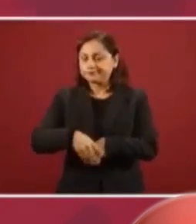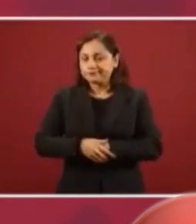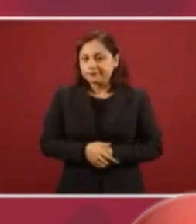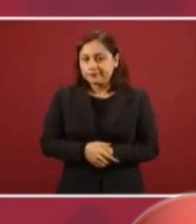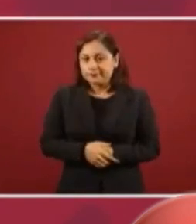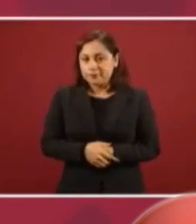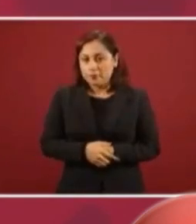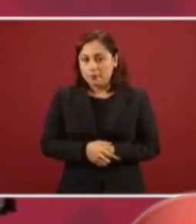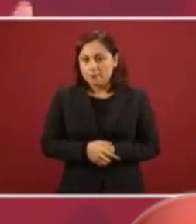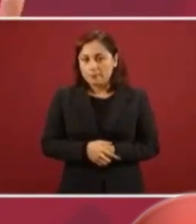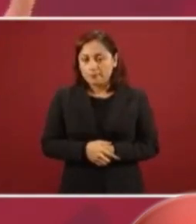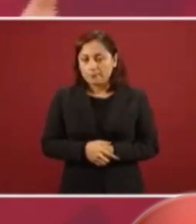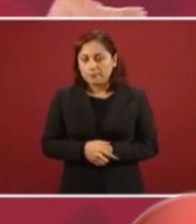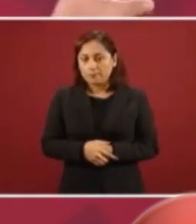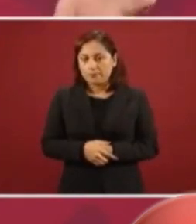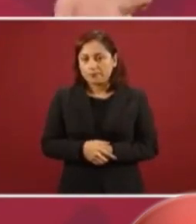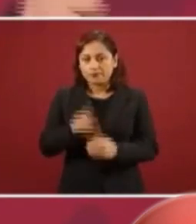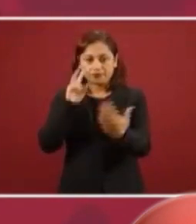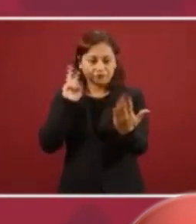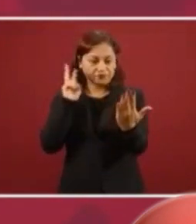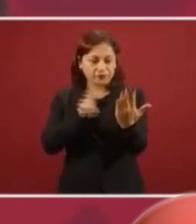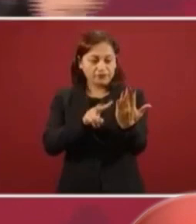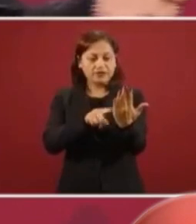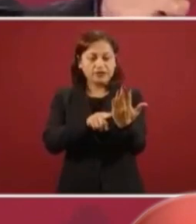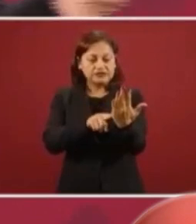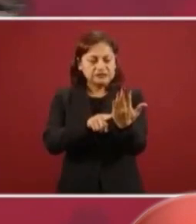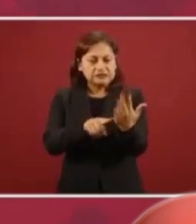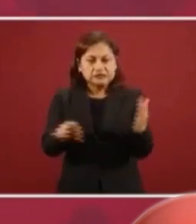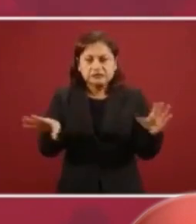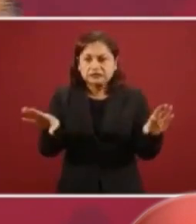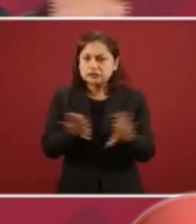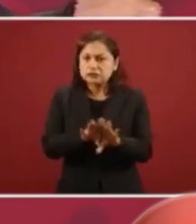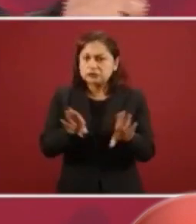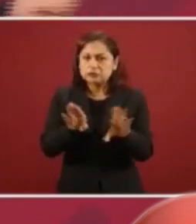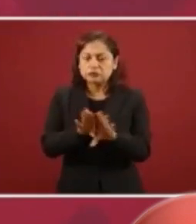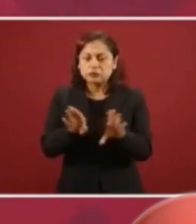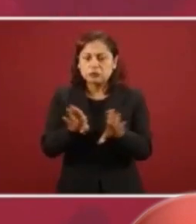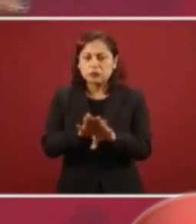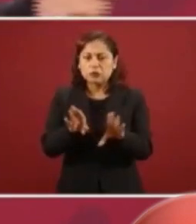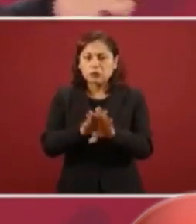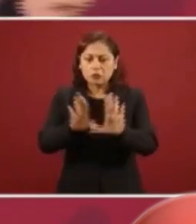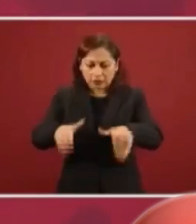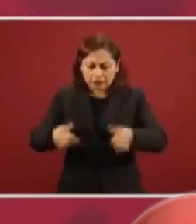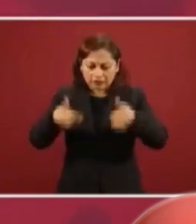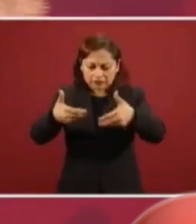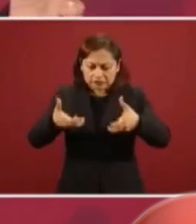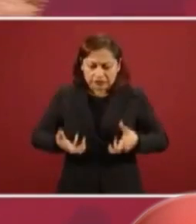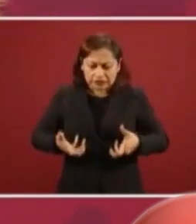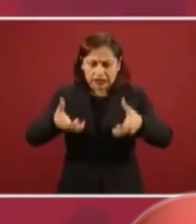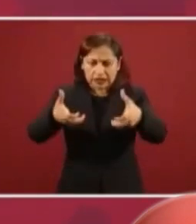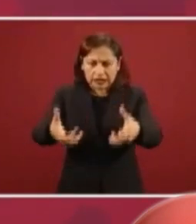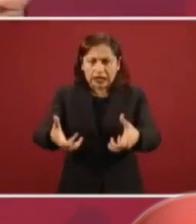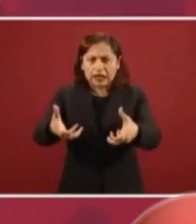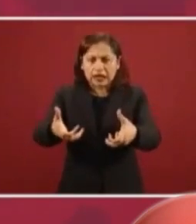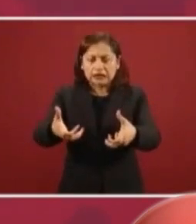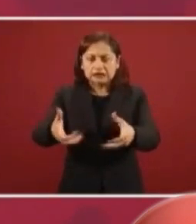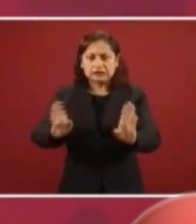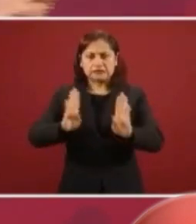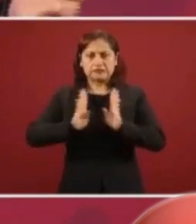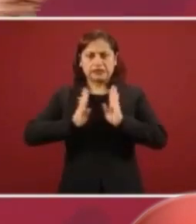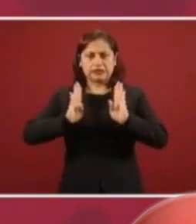ves que hay tanques en las calles y qué